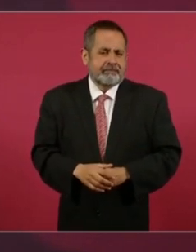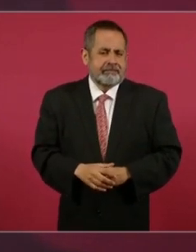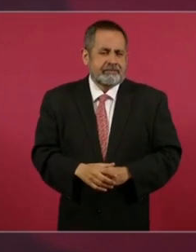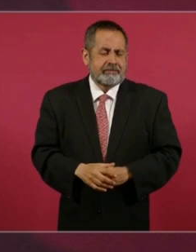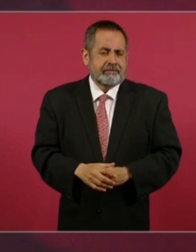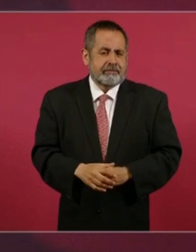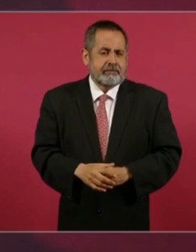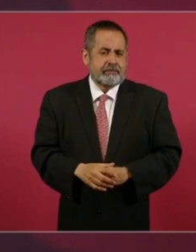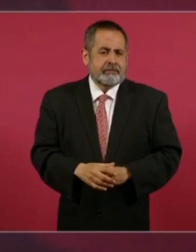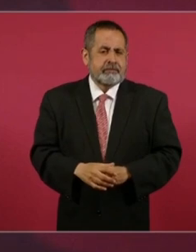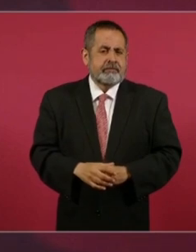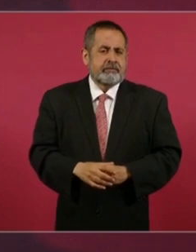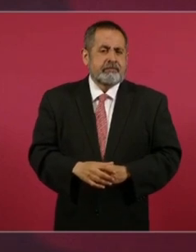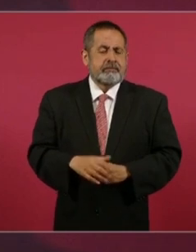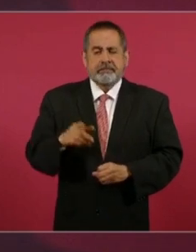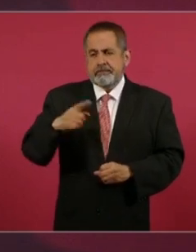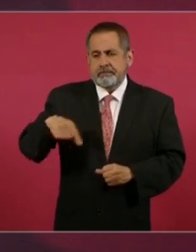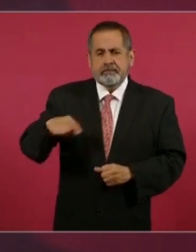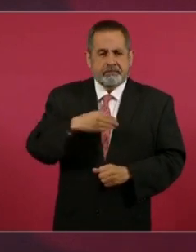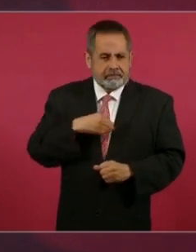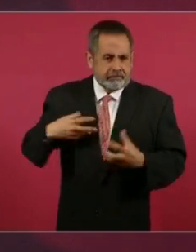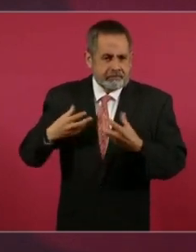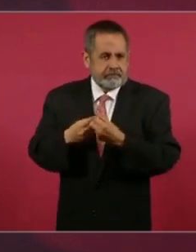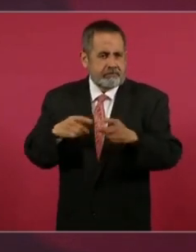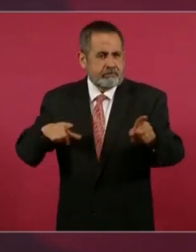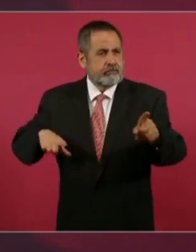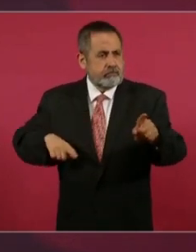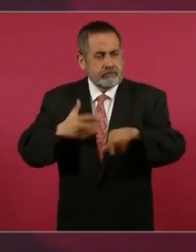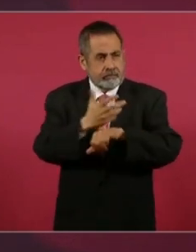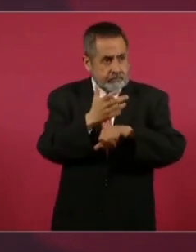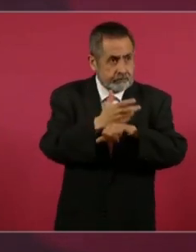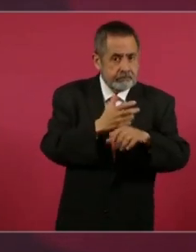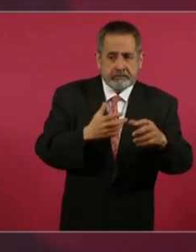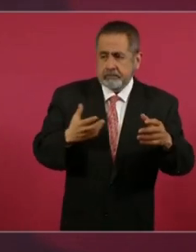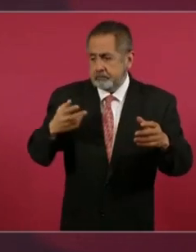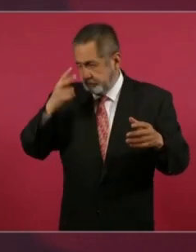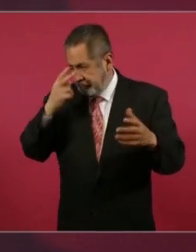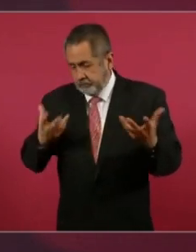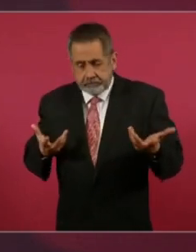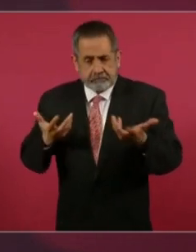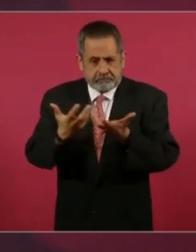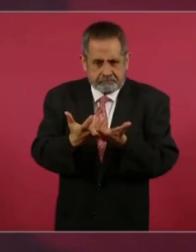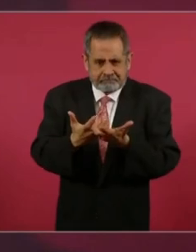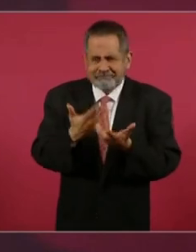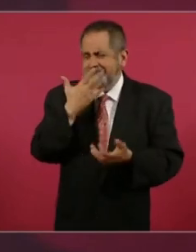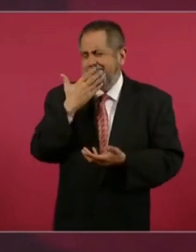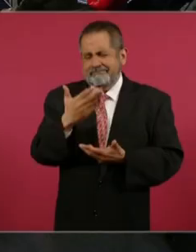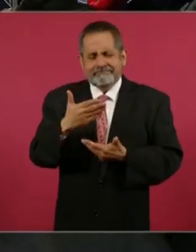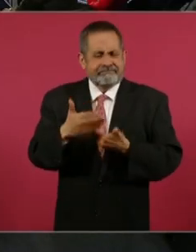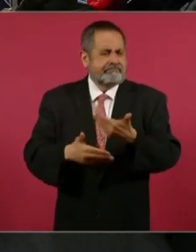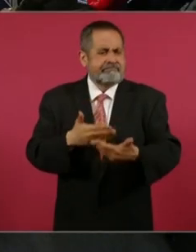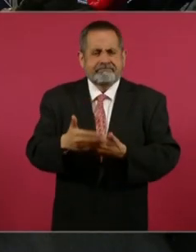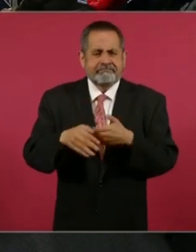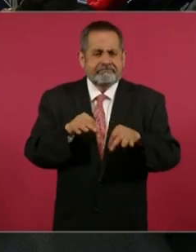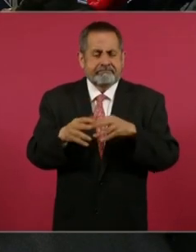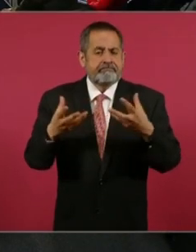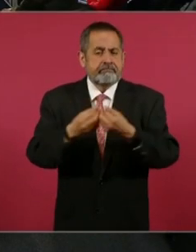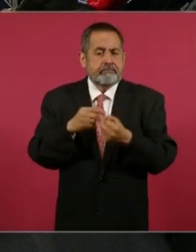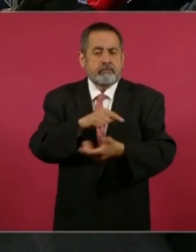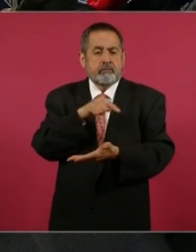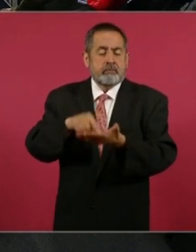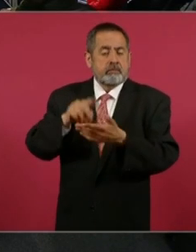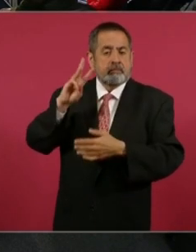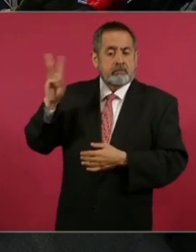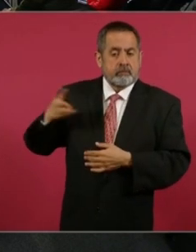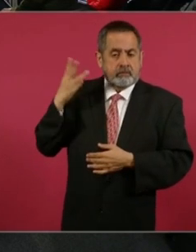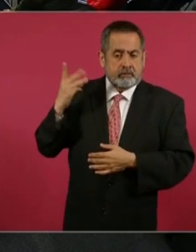Los integrantes del gobierno de Estados Unidos y los integrantes del gobierno de México van a estar en